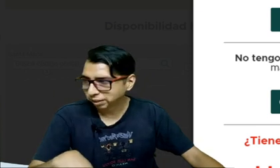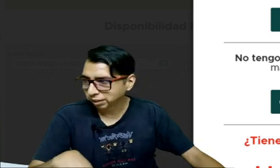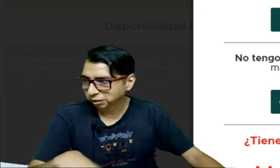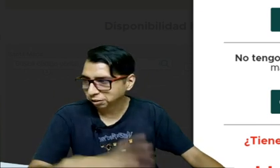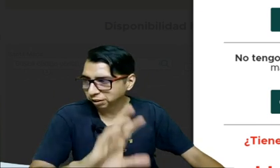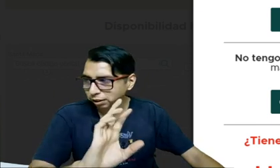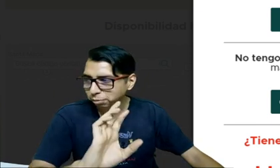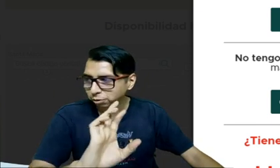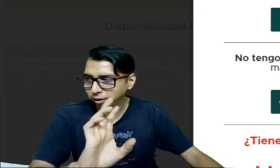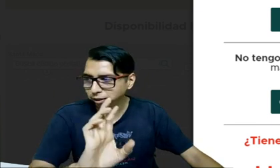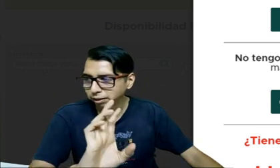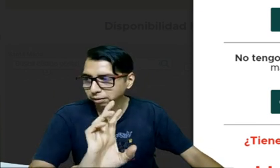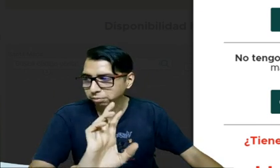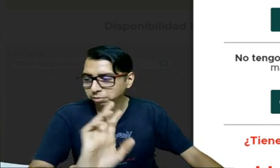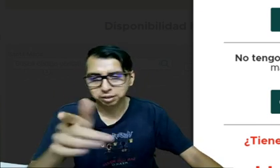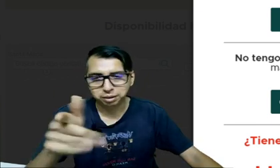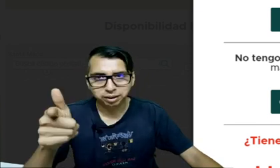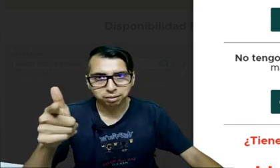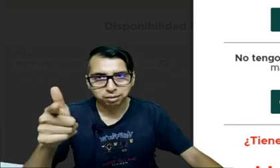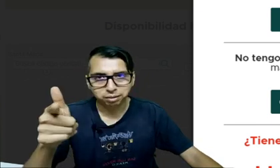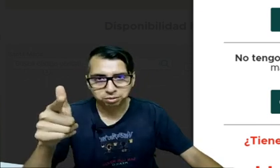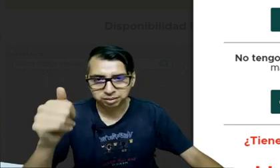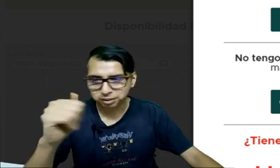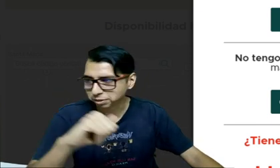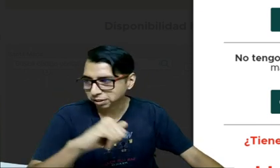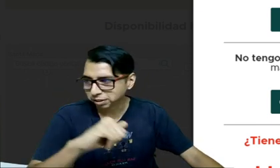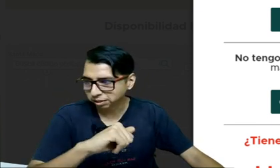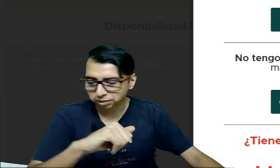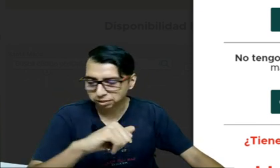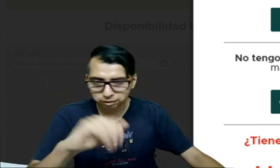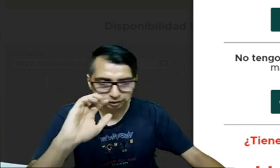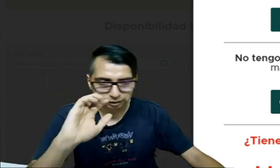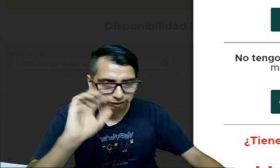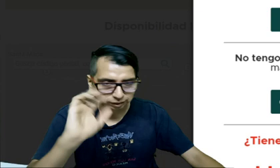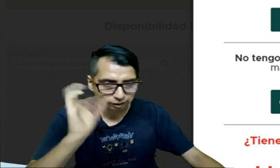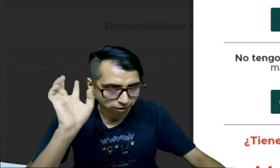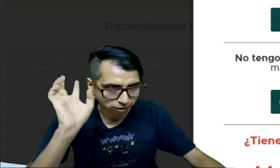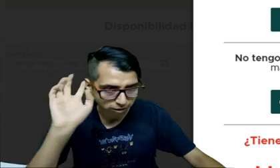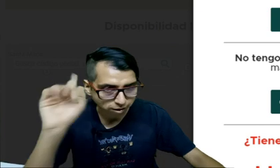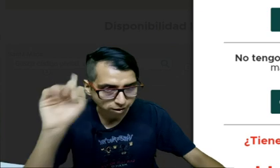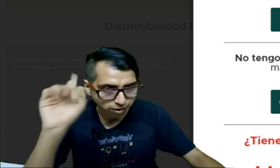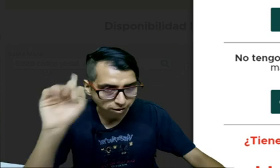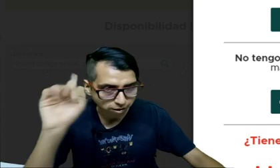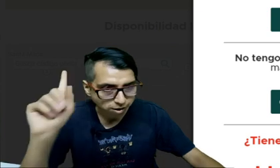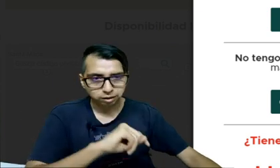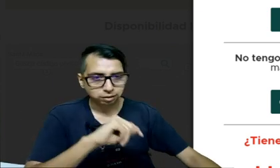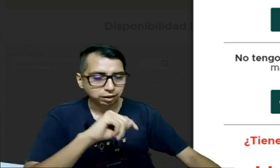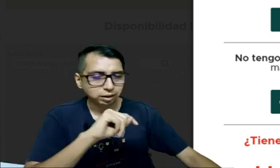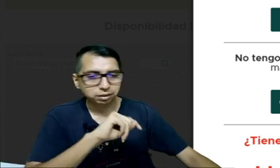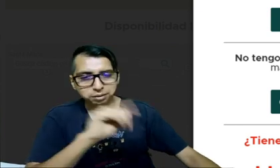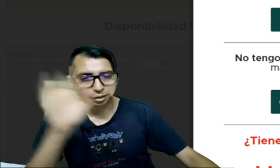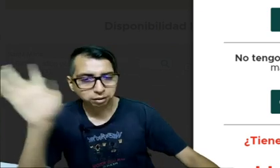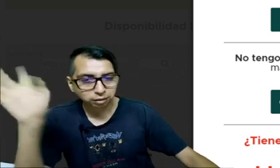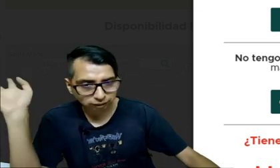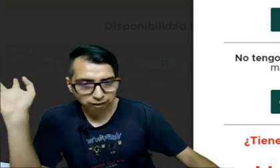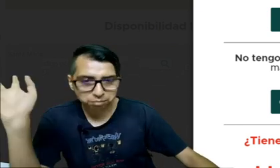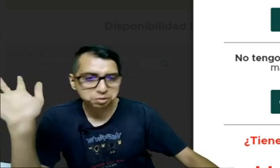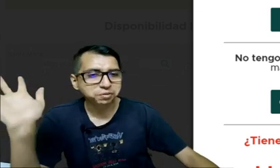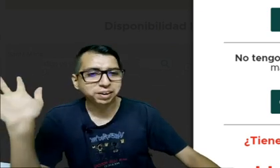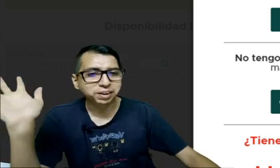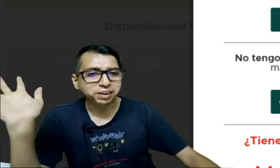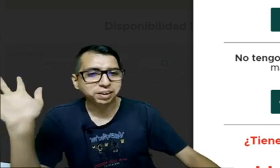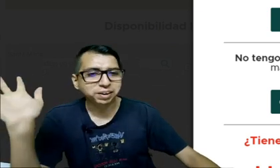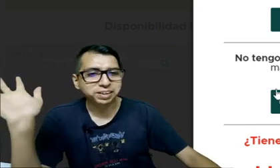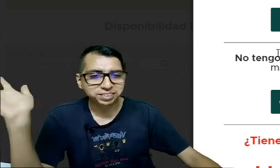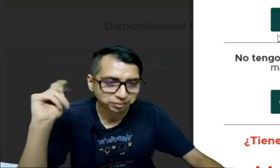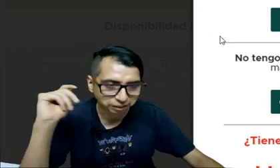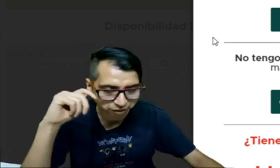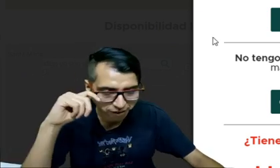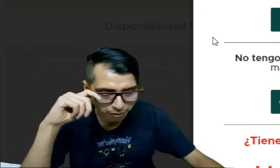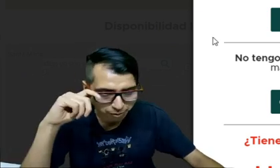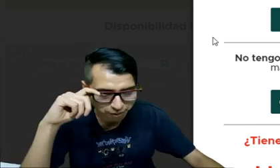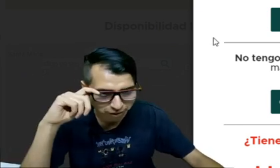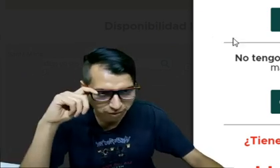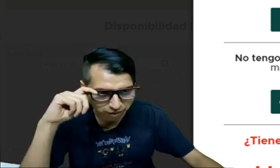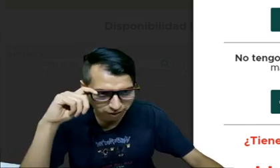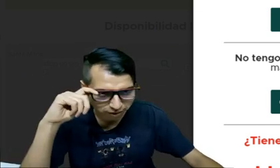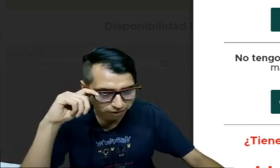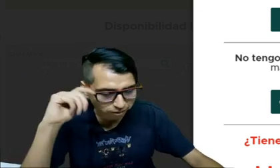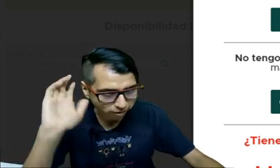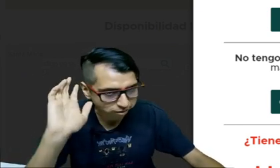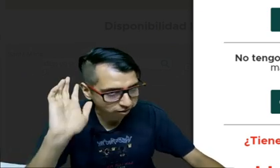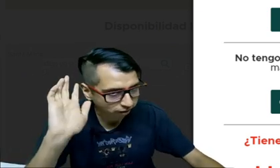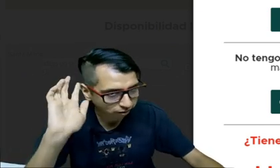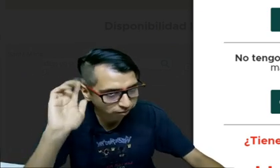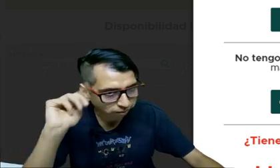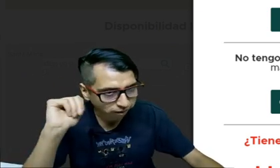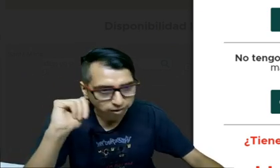sepas de ubicación ahorita porque nos la van a ver ustedes mis seguidores vamos que no vaya no quiero que no quiero que mis fans aquí abajo salud abdominal